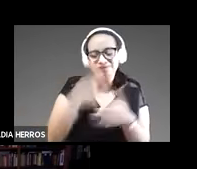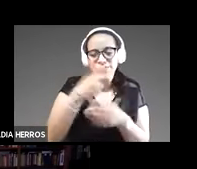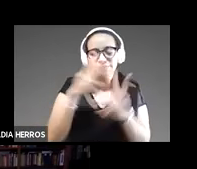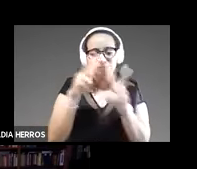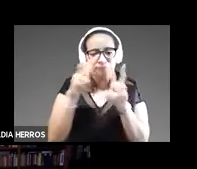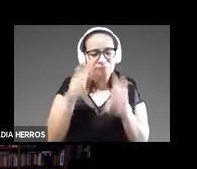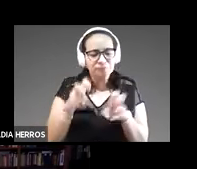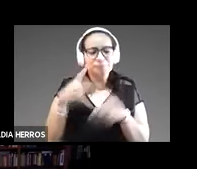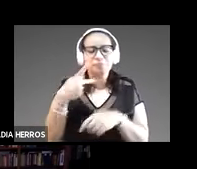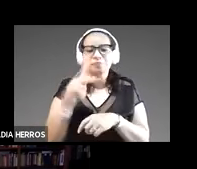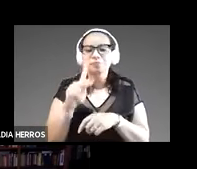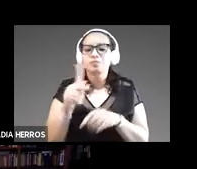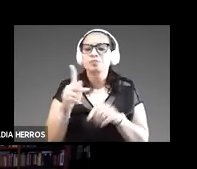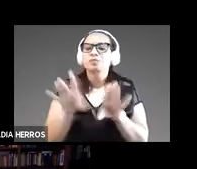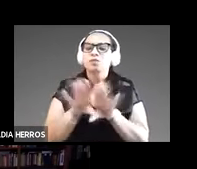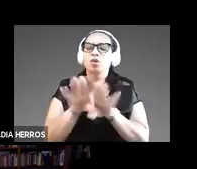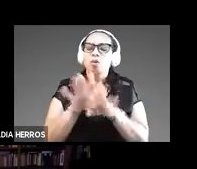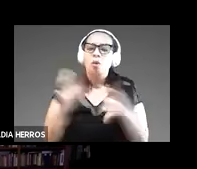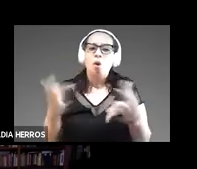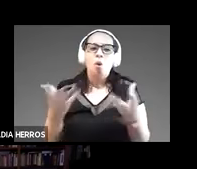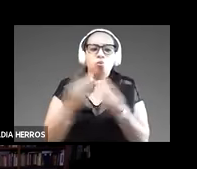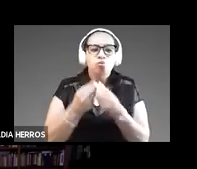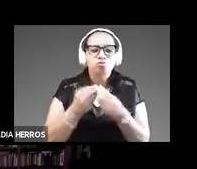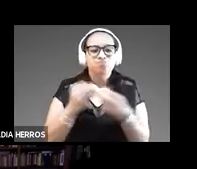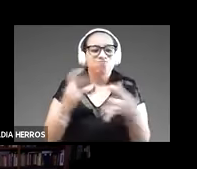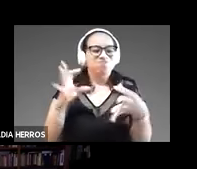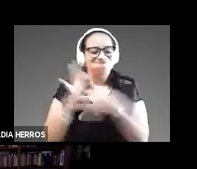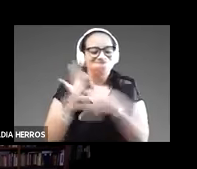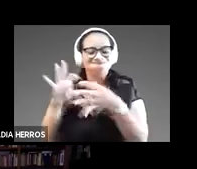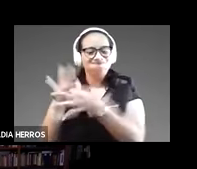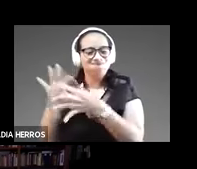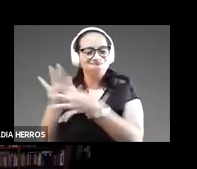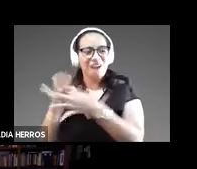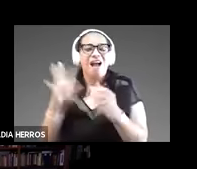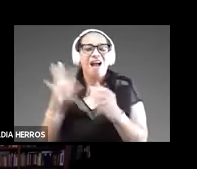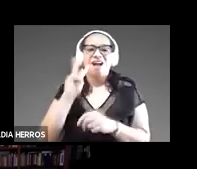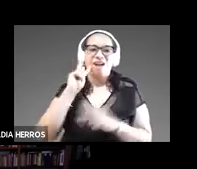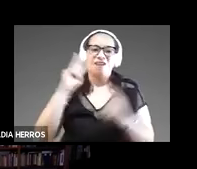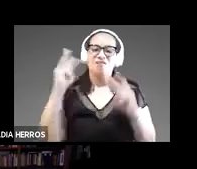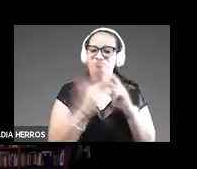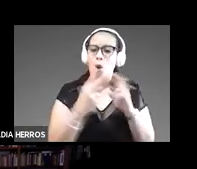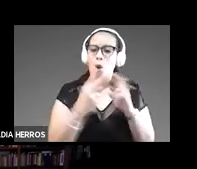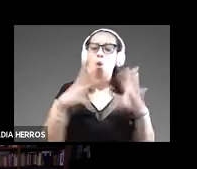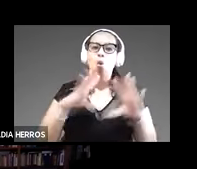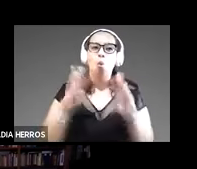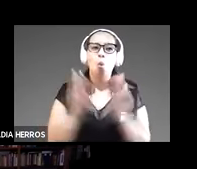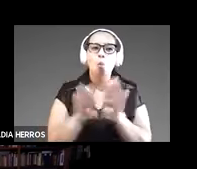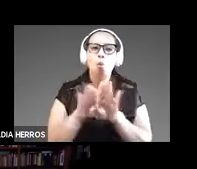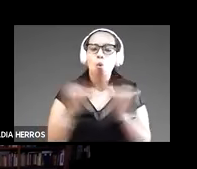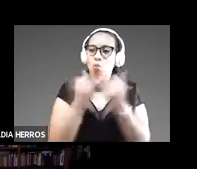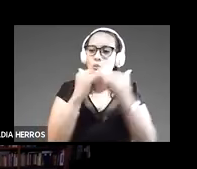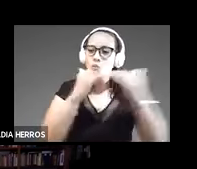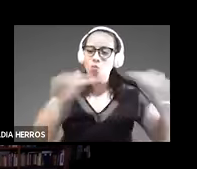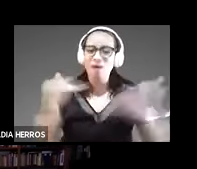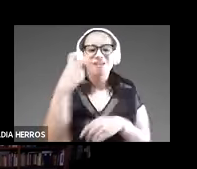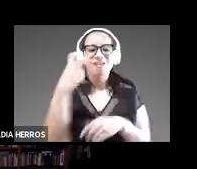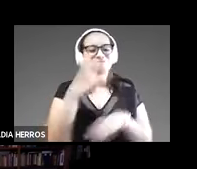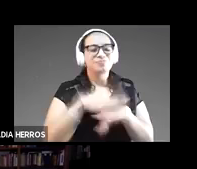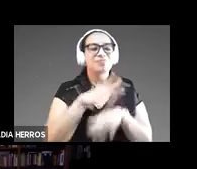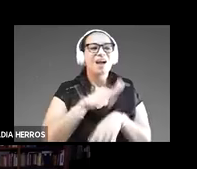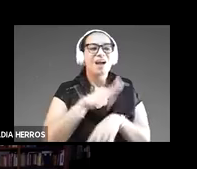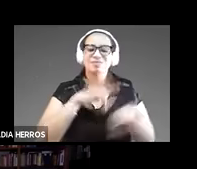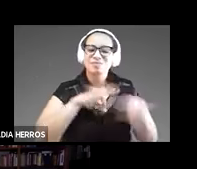va hilando y se va permeando una visión en común, que a final de cuentas es consecuencia de estar en estos proyectos.